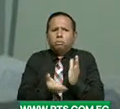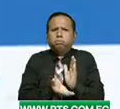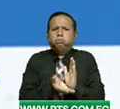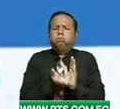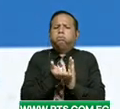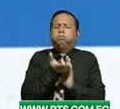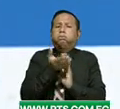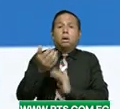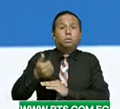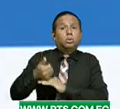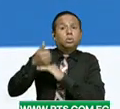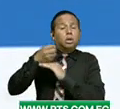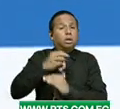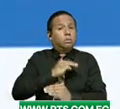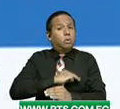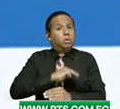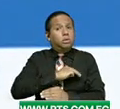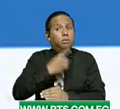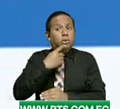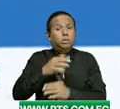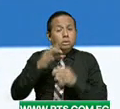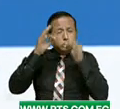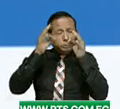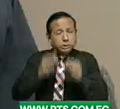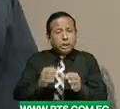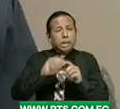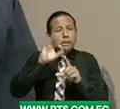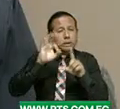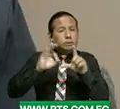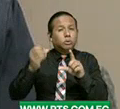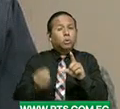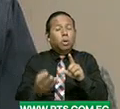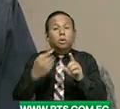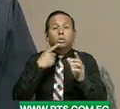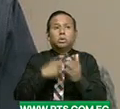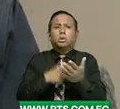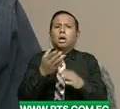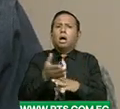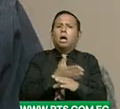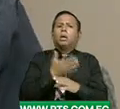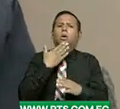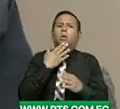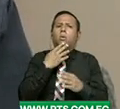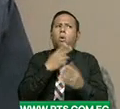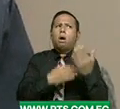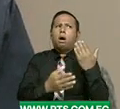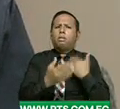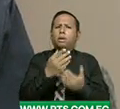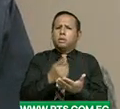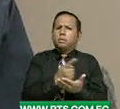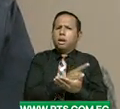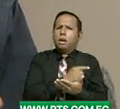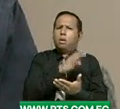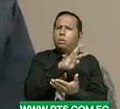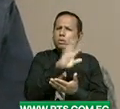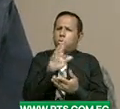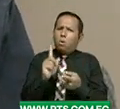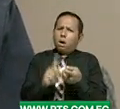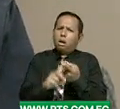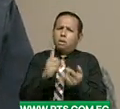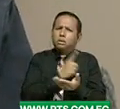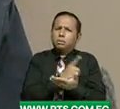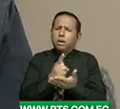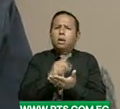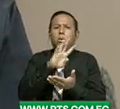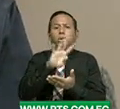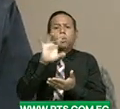municipales daban cifras oficiales el incremento más fuerte se lo dio desde la semana 45 a la 48 en la semana 45